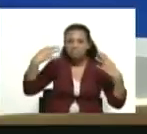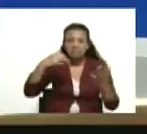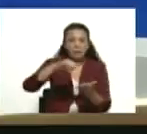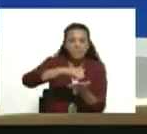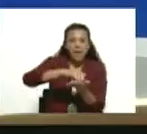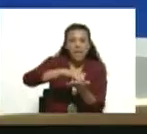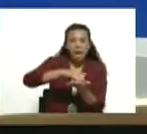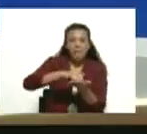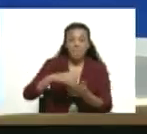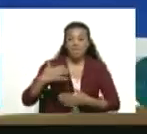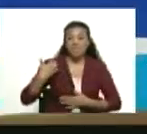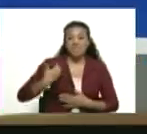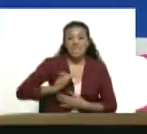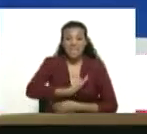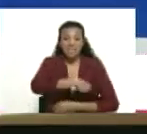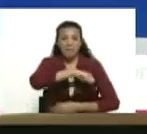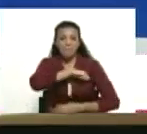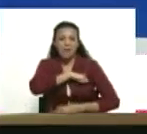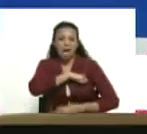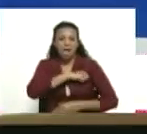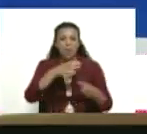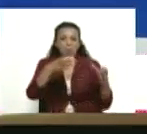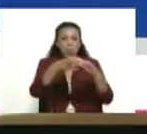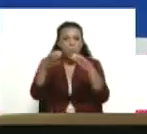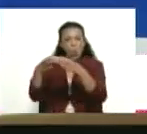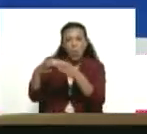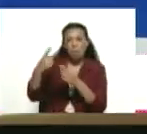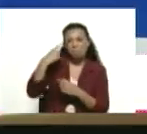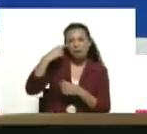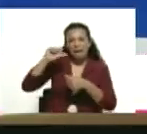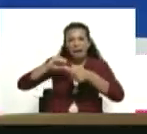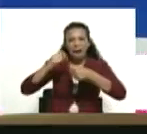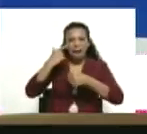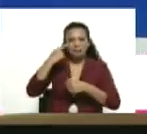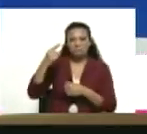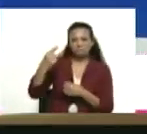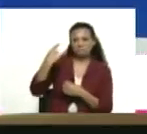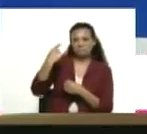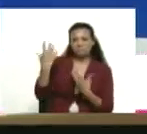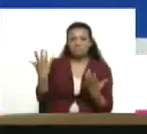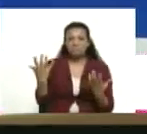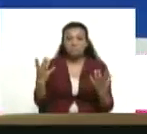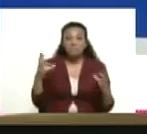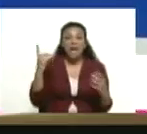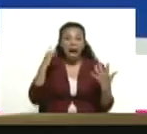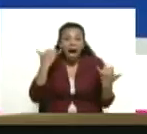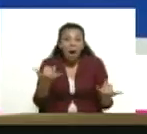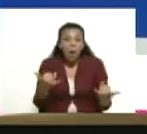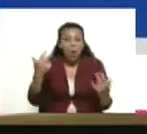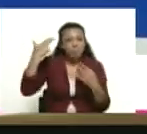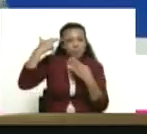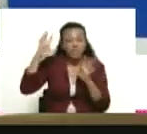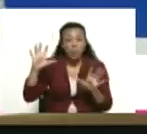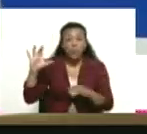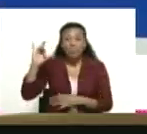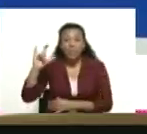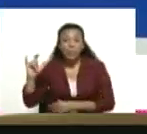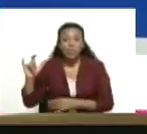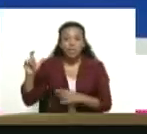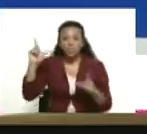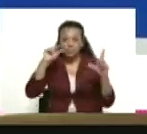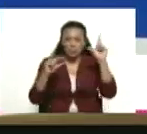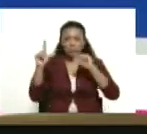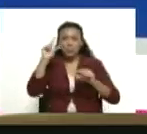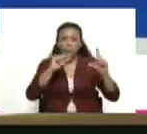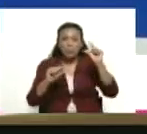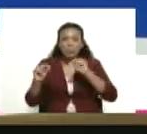desde España, los terroristas mediáticos y de redes, porque ahora son terroristas de redes, y empiezan a